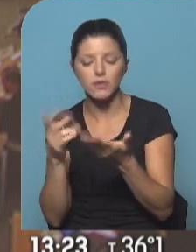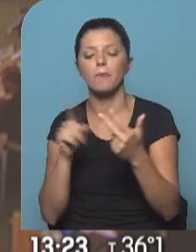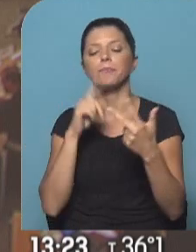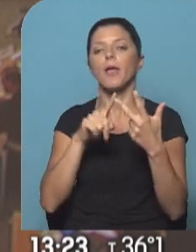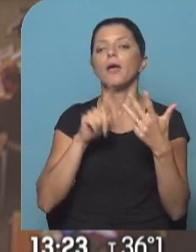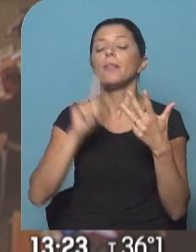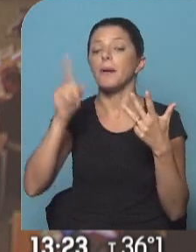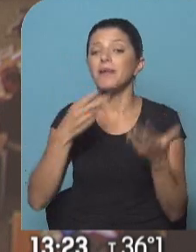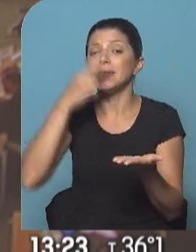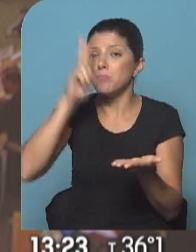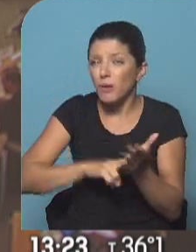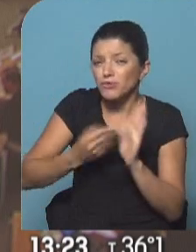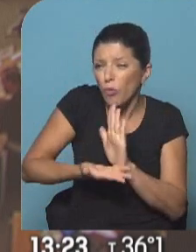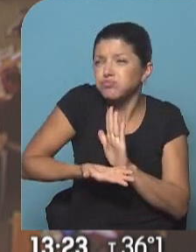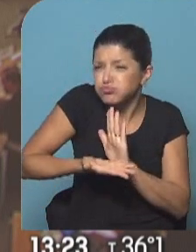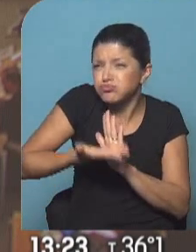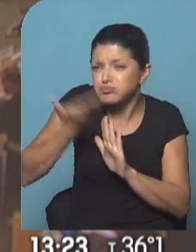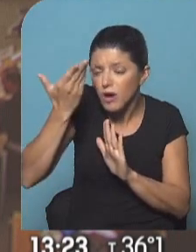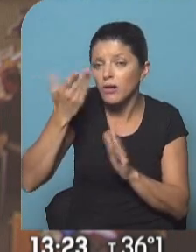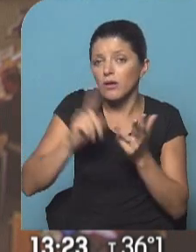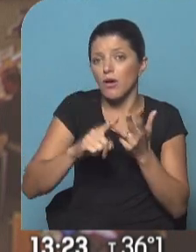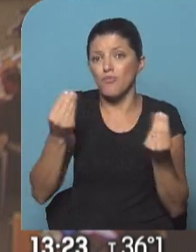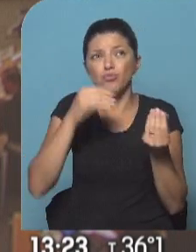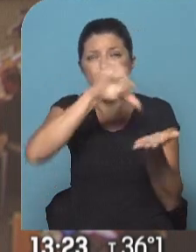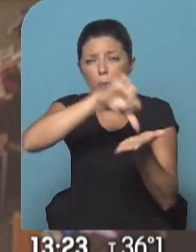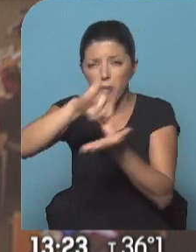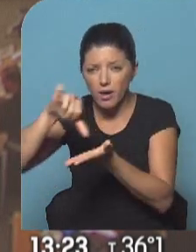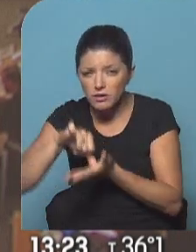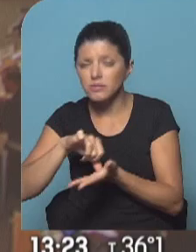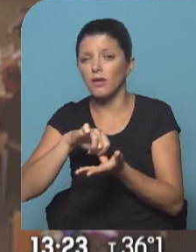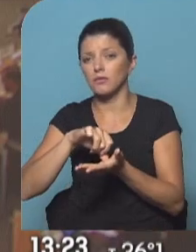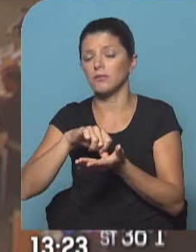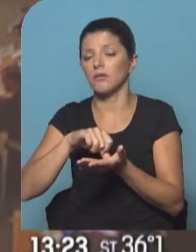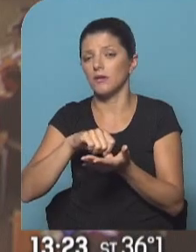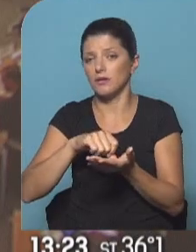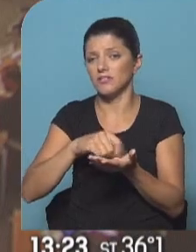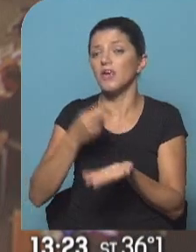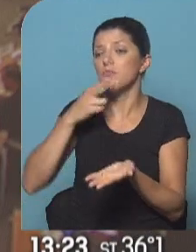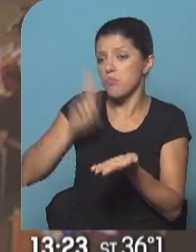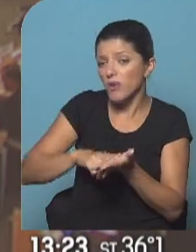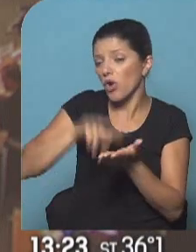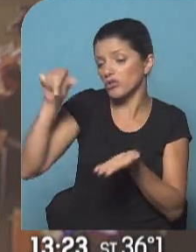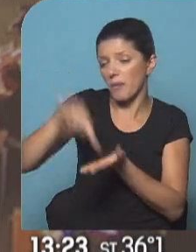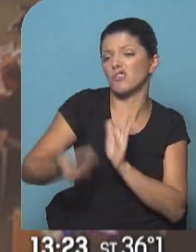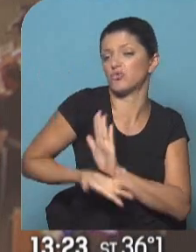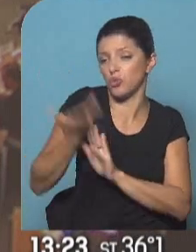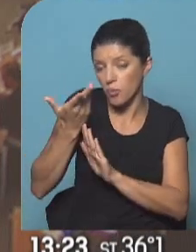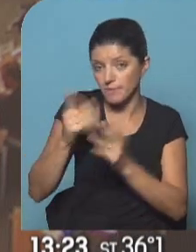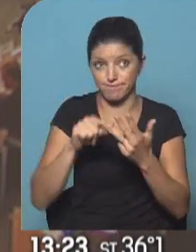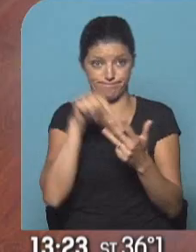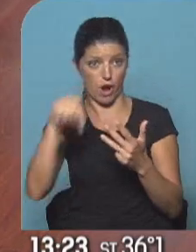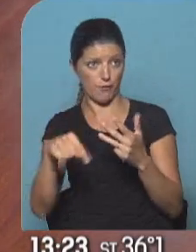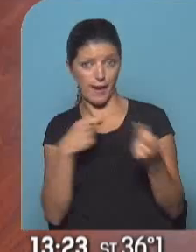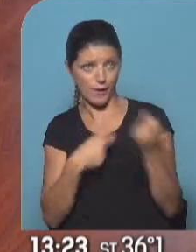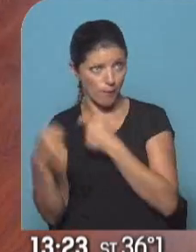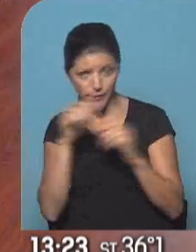de aranceles y de barreras pararancelarias que están imponiendo muchos países, sobre todo centrales. Bueno, estamos en un momento en el cual el libre comercio está en crisis y